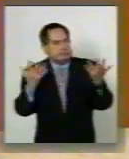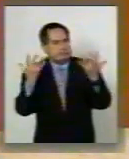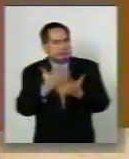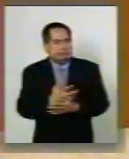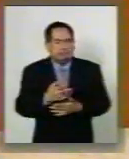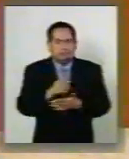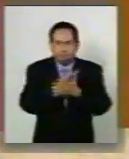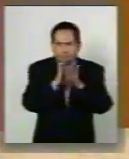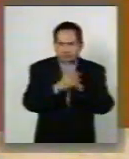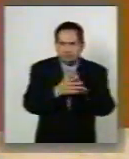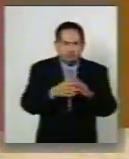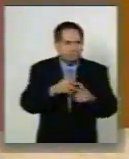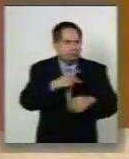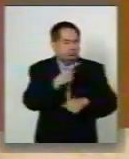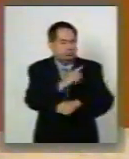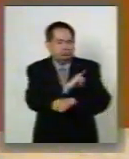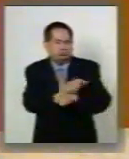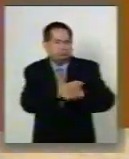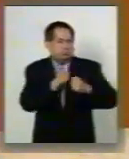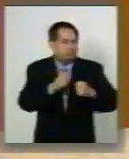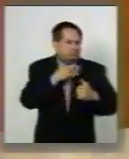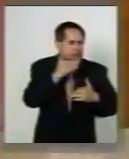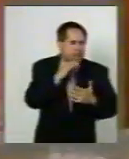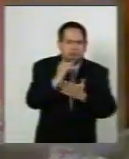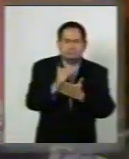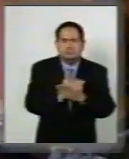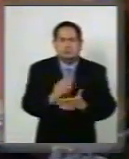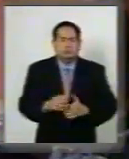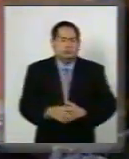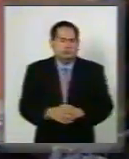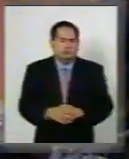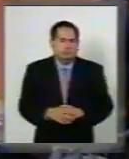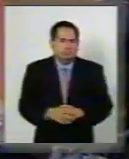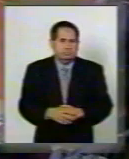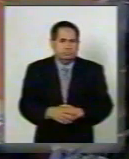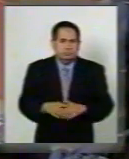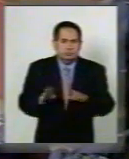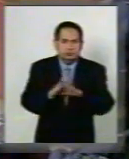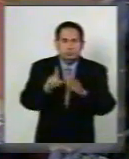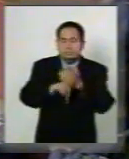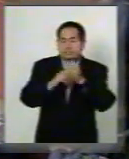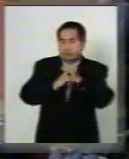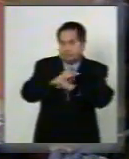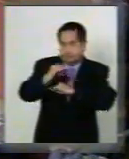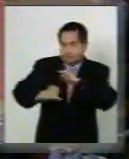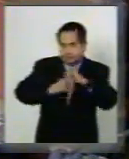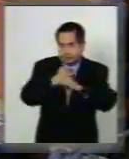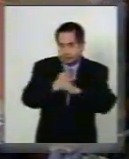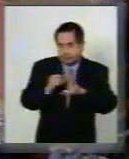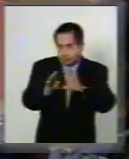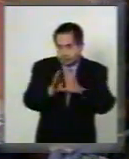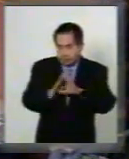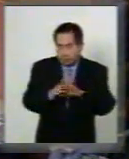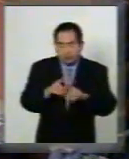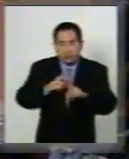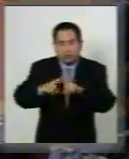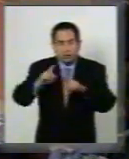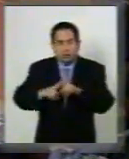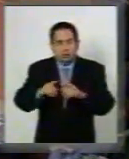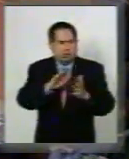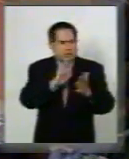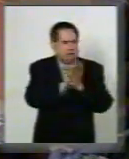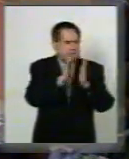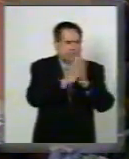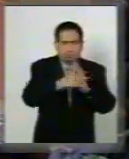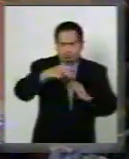su poder corruptor. El prestigio internacional de los